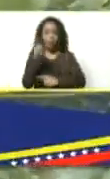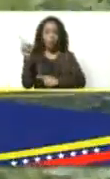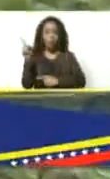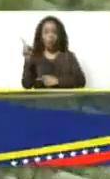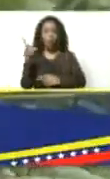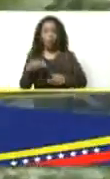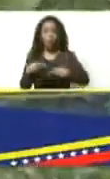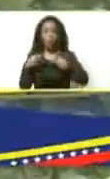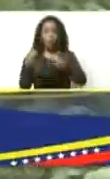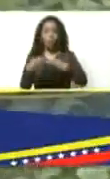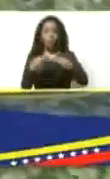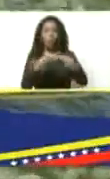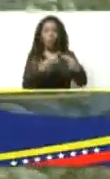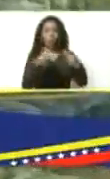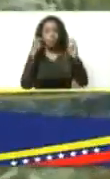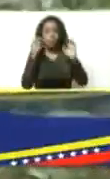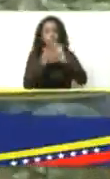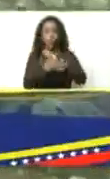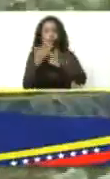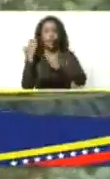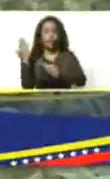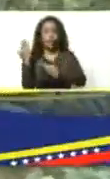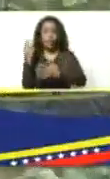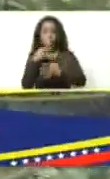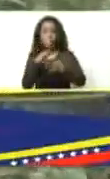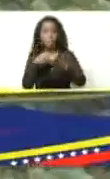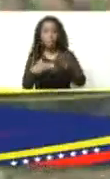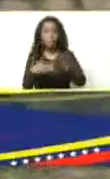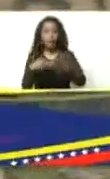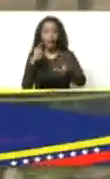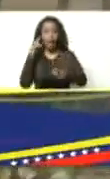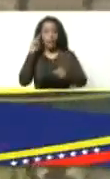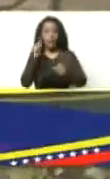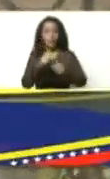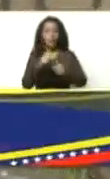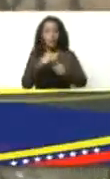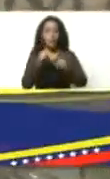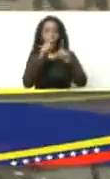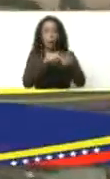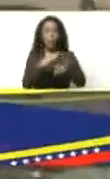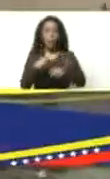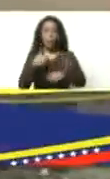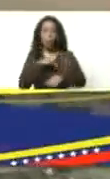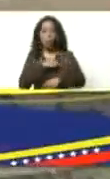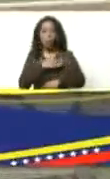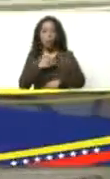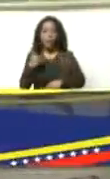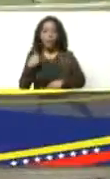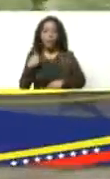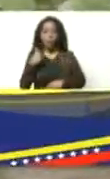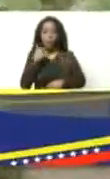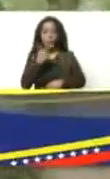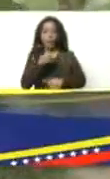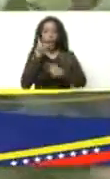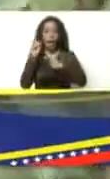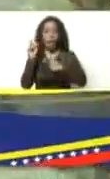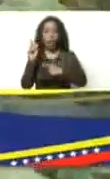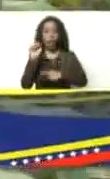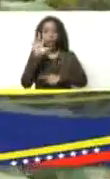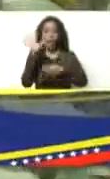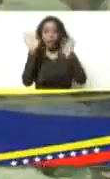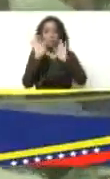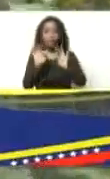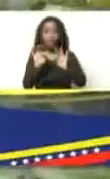dotación de maquinaria y de insumos hacia los campesinos. Entonces nosotros queríamos decirle que en esos tres